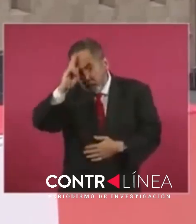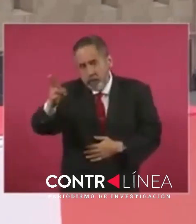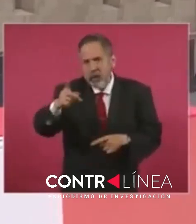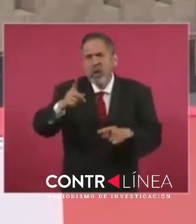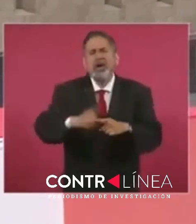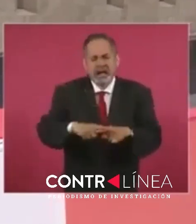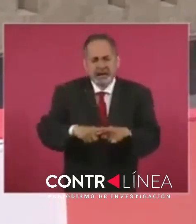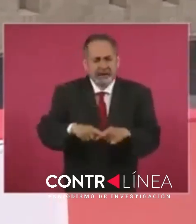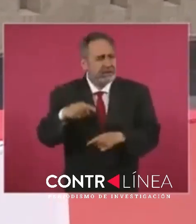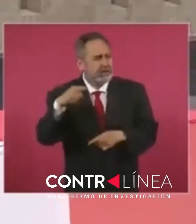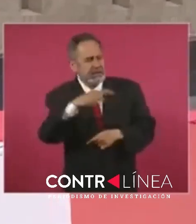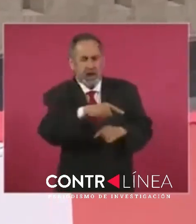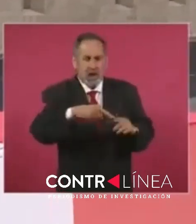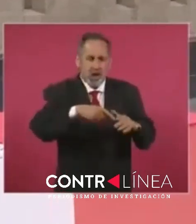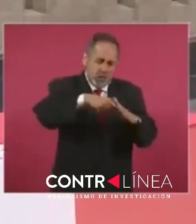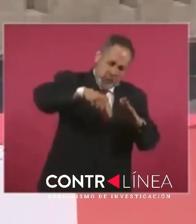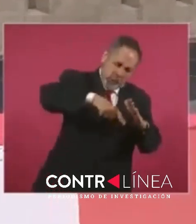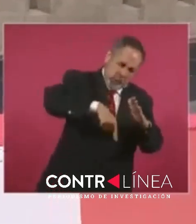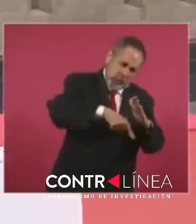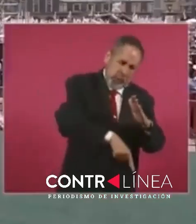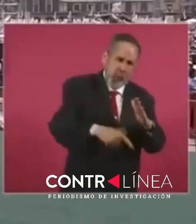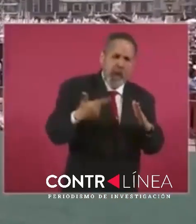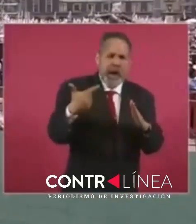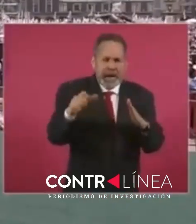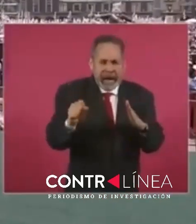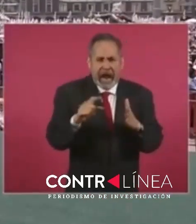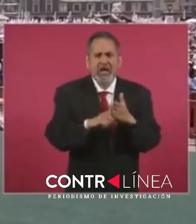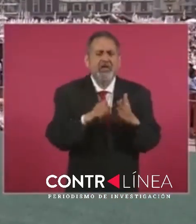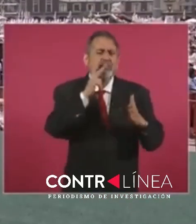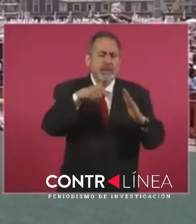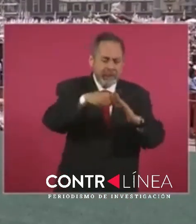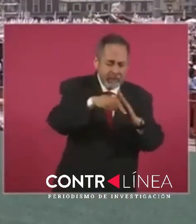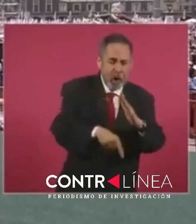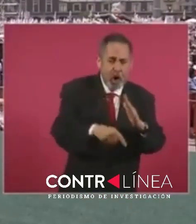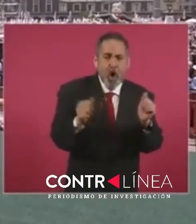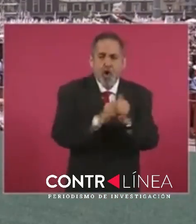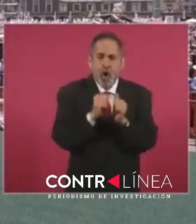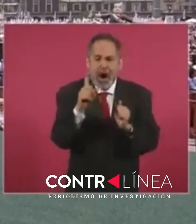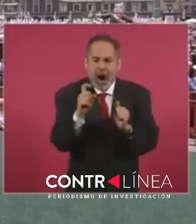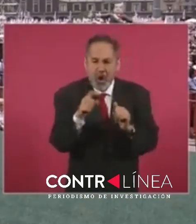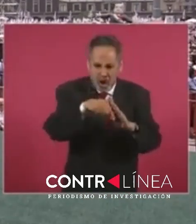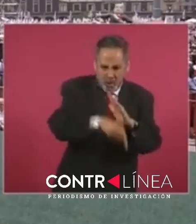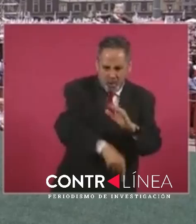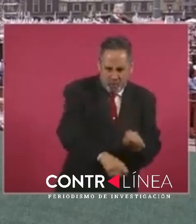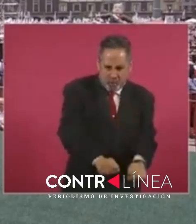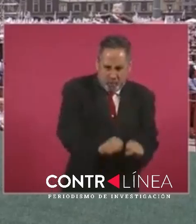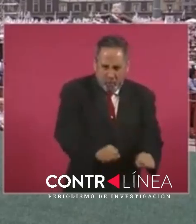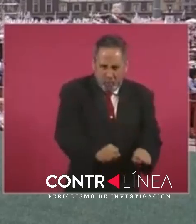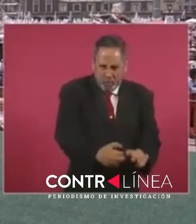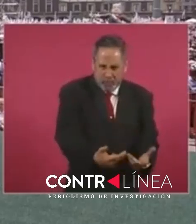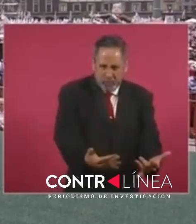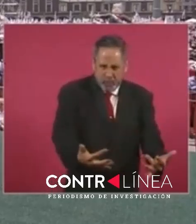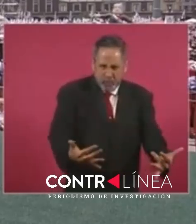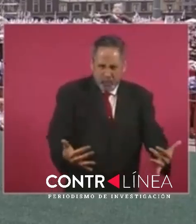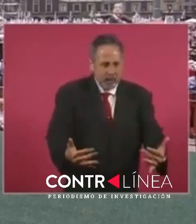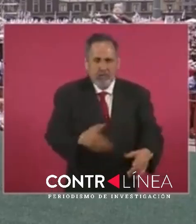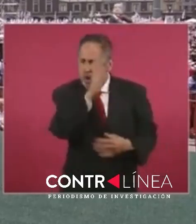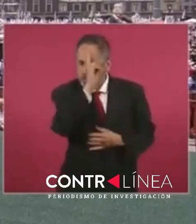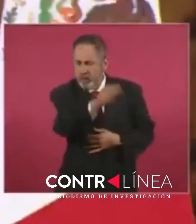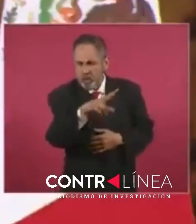la perforación de pozos de gas y petróleo crudo mediante fracking. Se emprendió